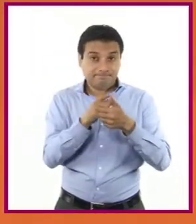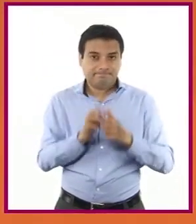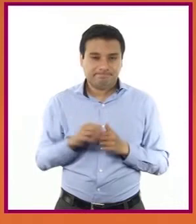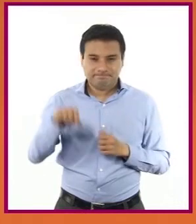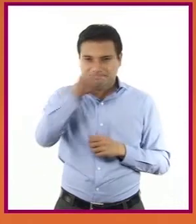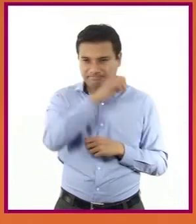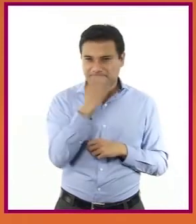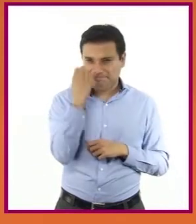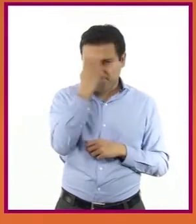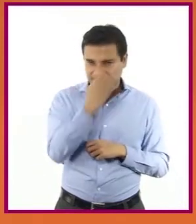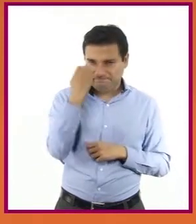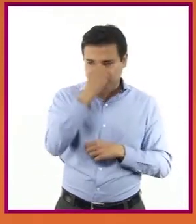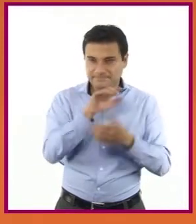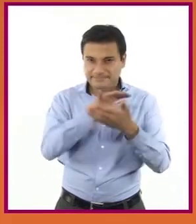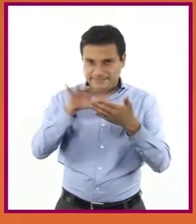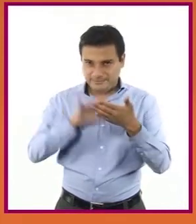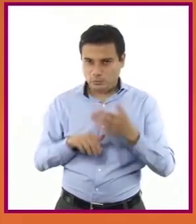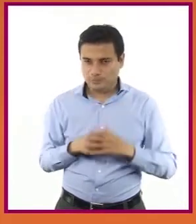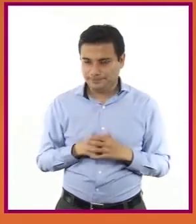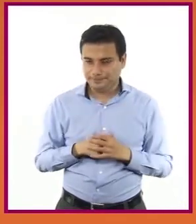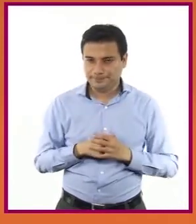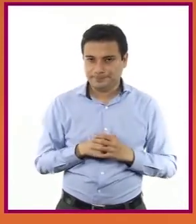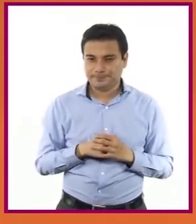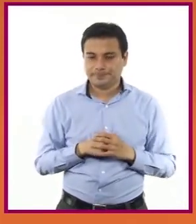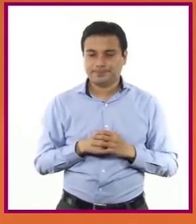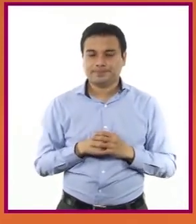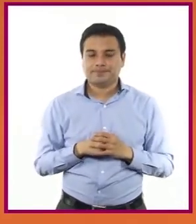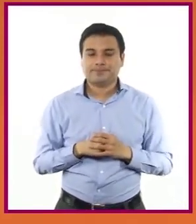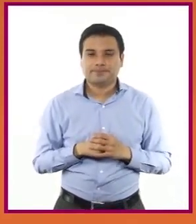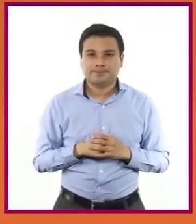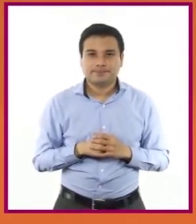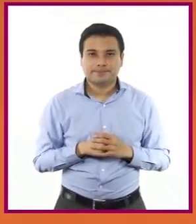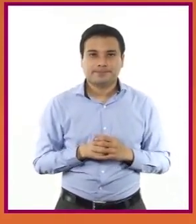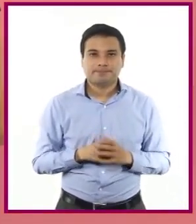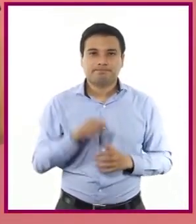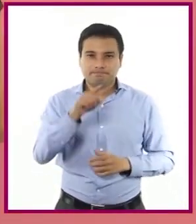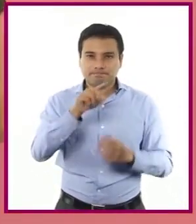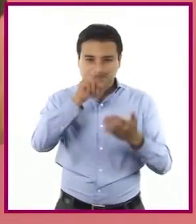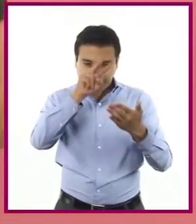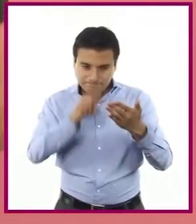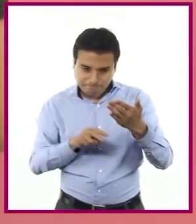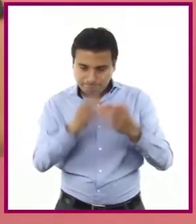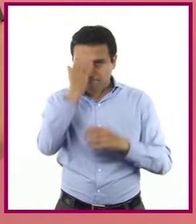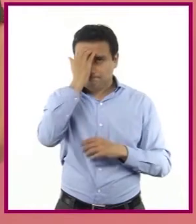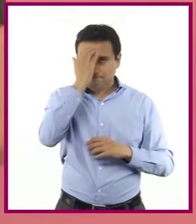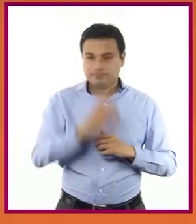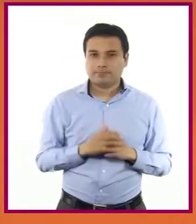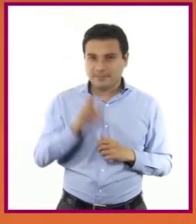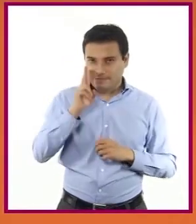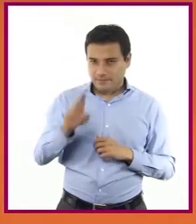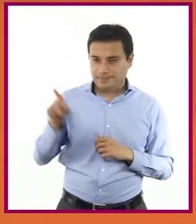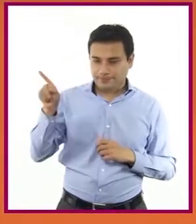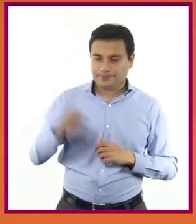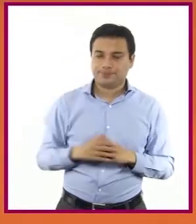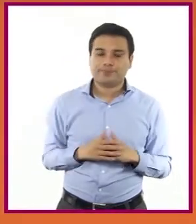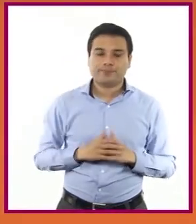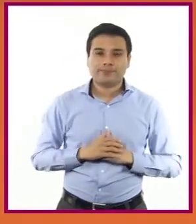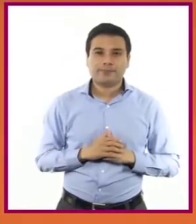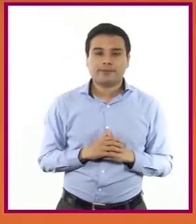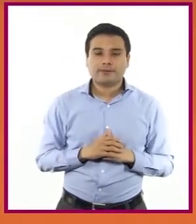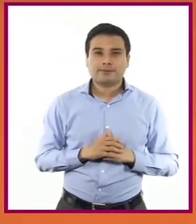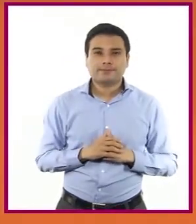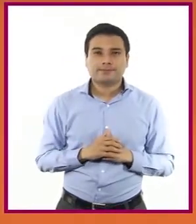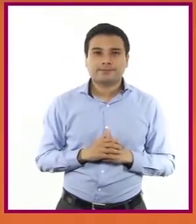el siguiente texto, haciendo una primera identificación global de este. Observen en este extracto de texto